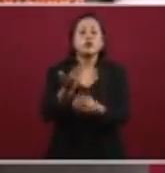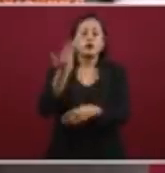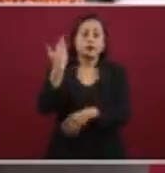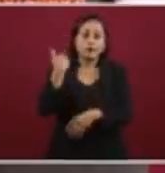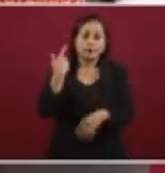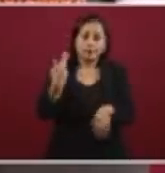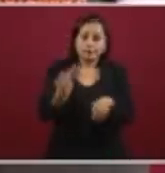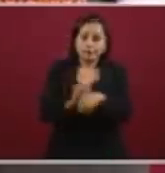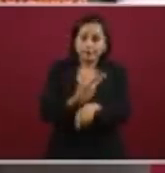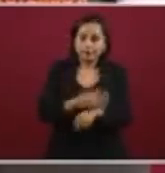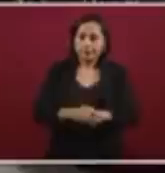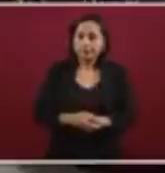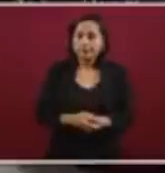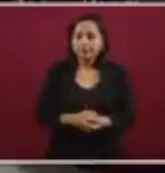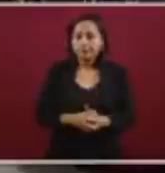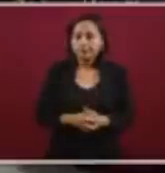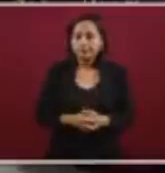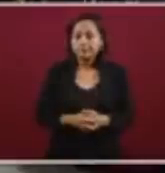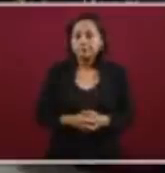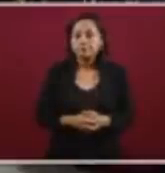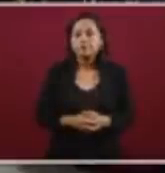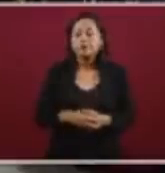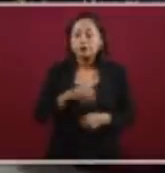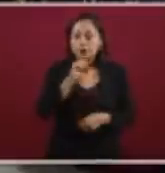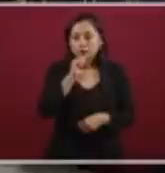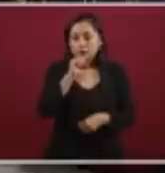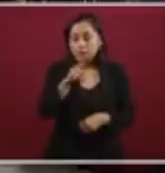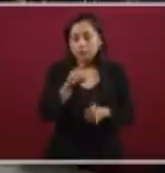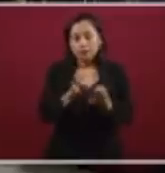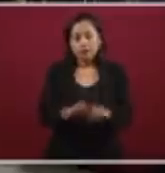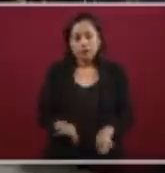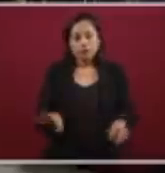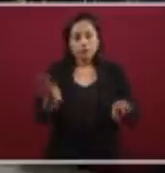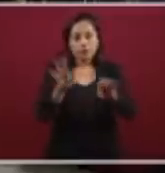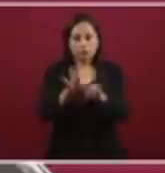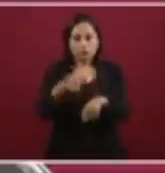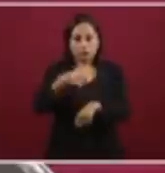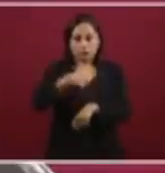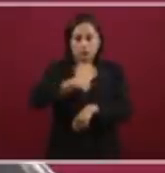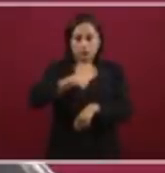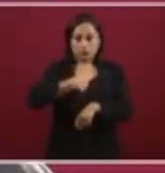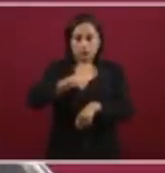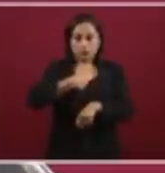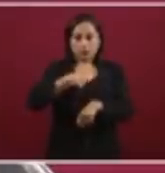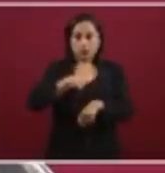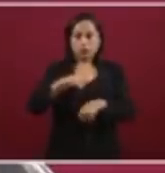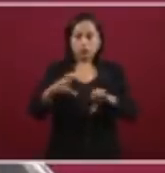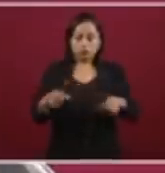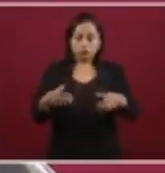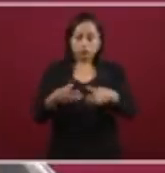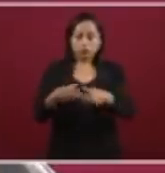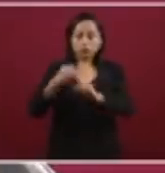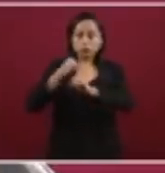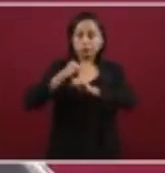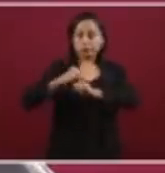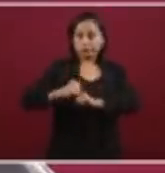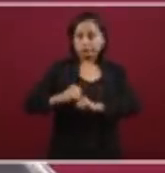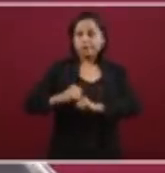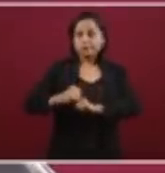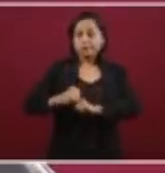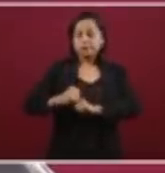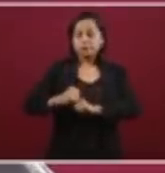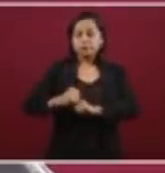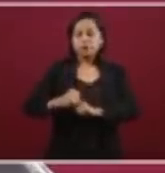solo para recalcar y señalar que desde la unidad que yo estoy encabezando ninguna persona está por encima de la ley